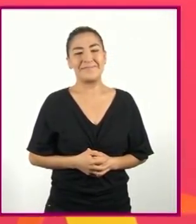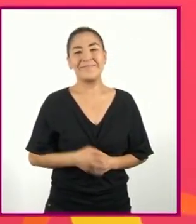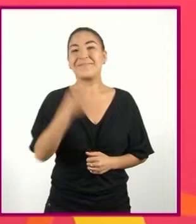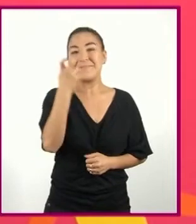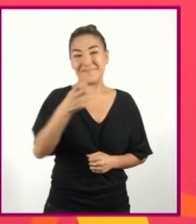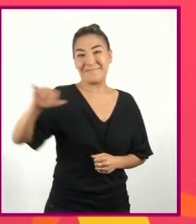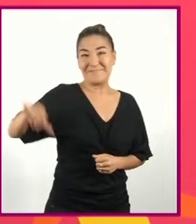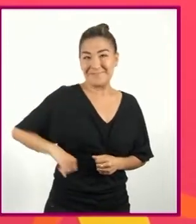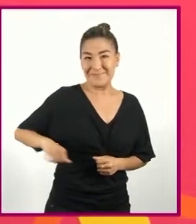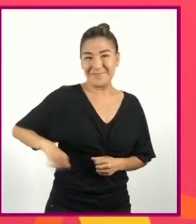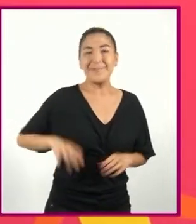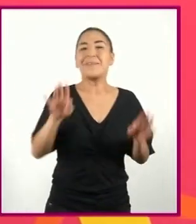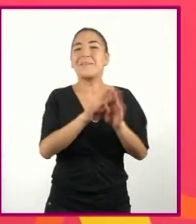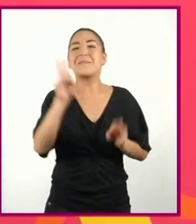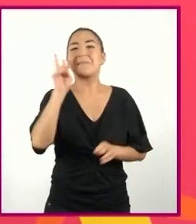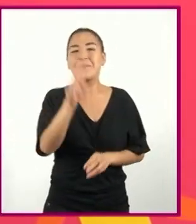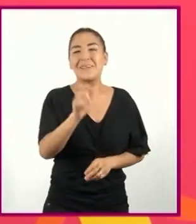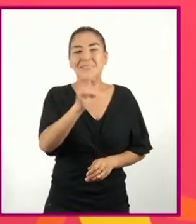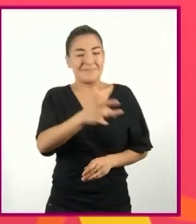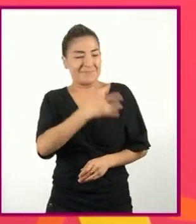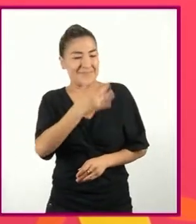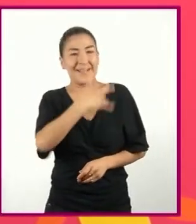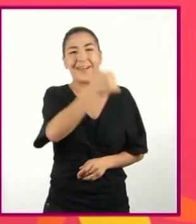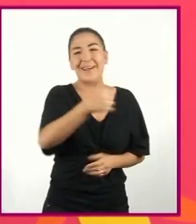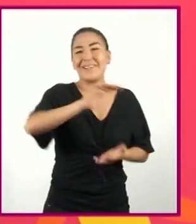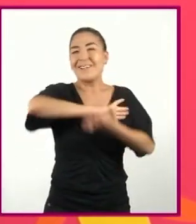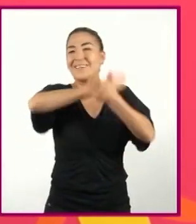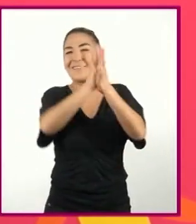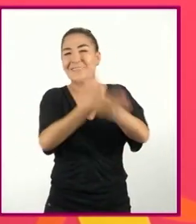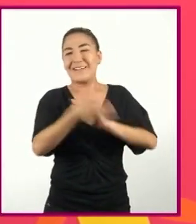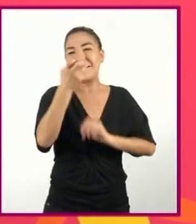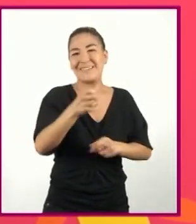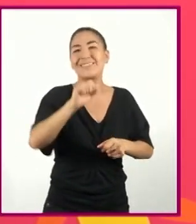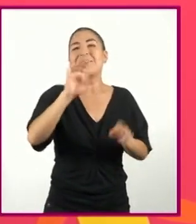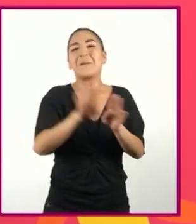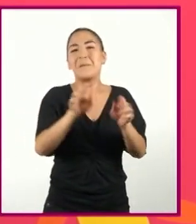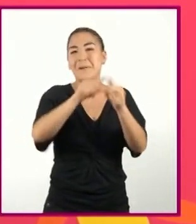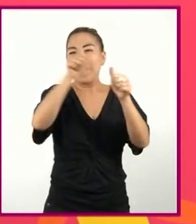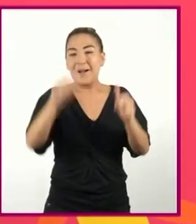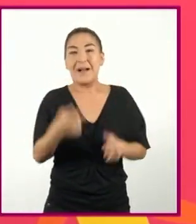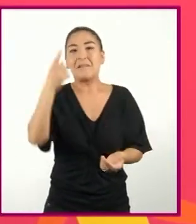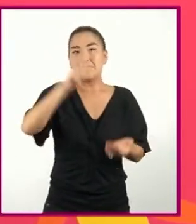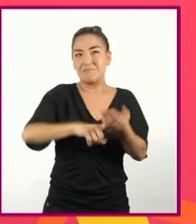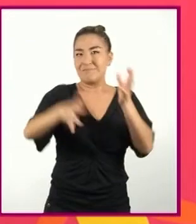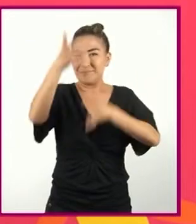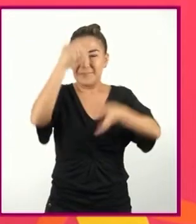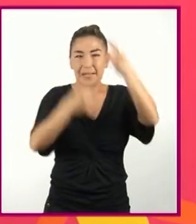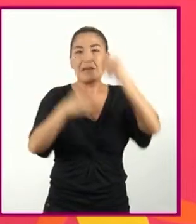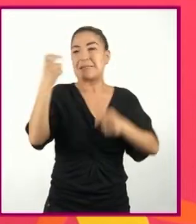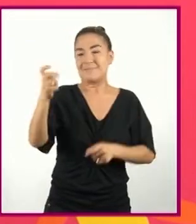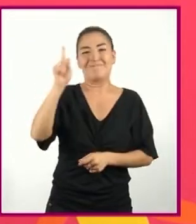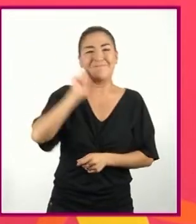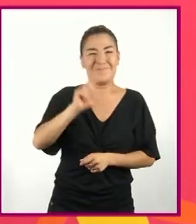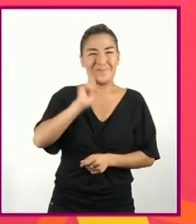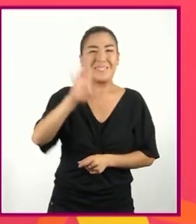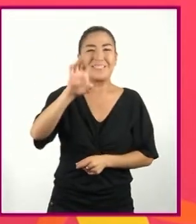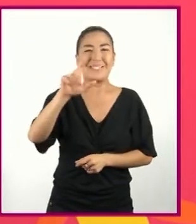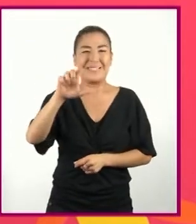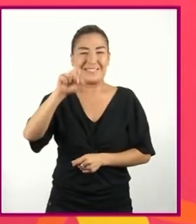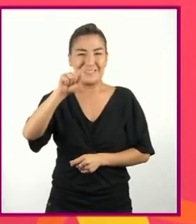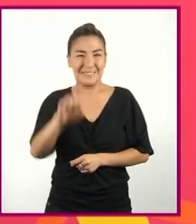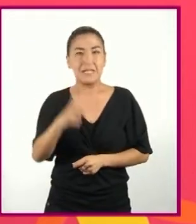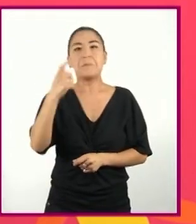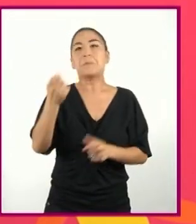Es interesante observar la percepción y la transformación del arte a partir del aprendizaje de Celeste durante el primer